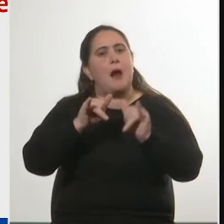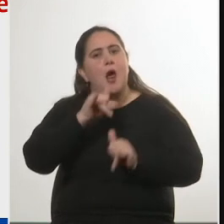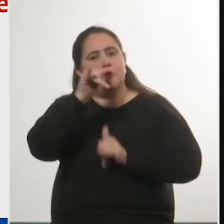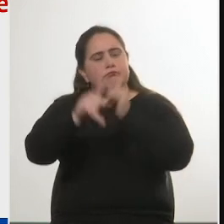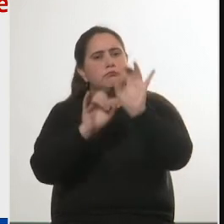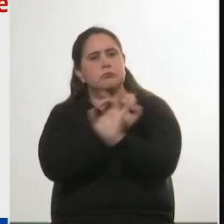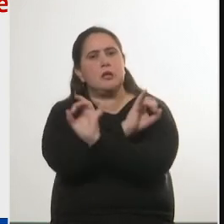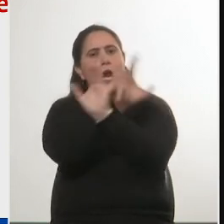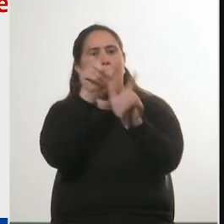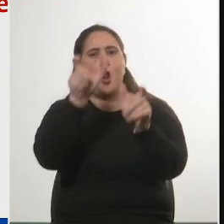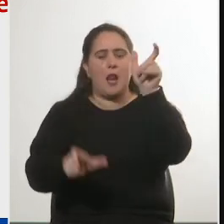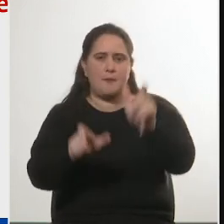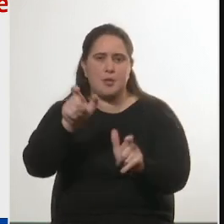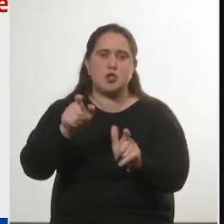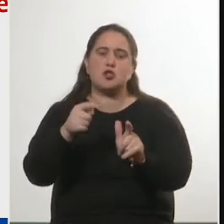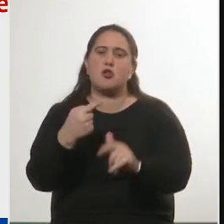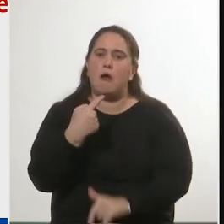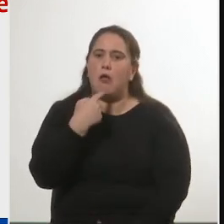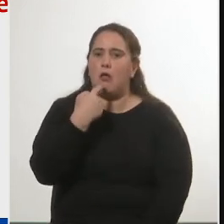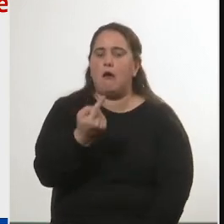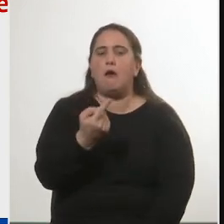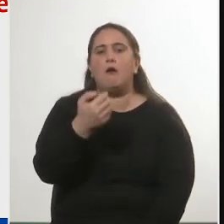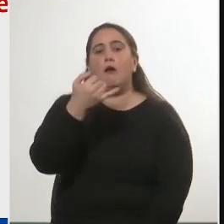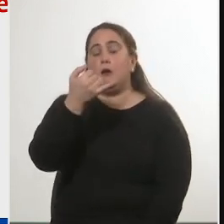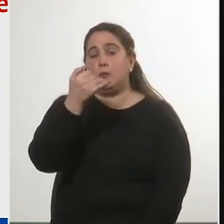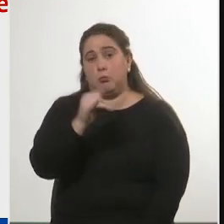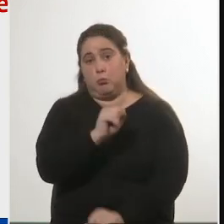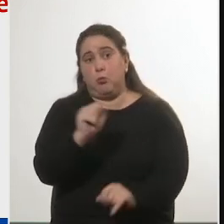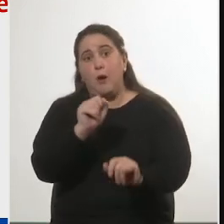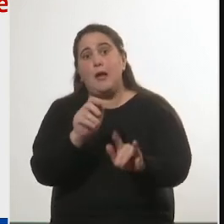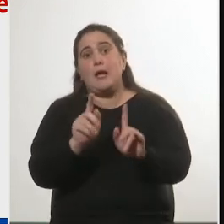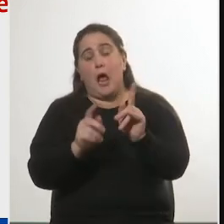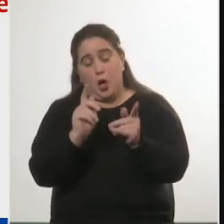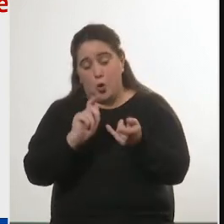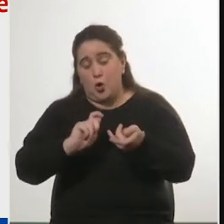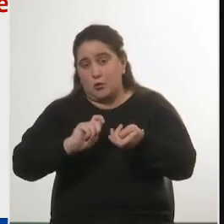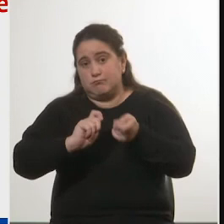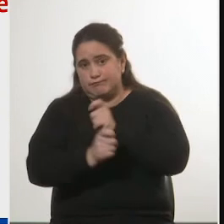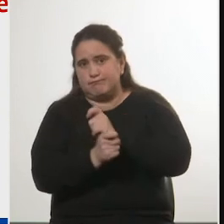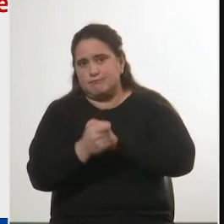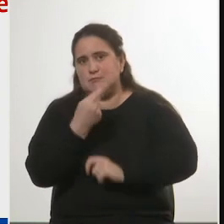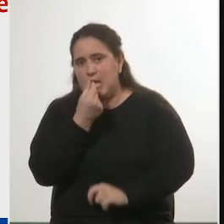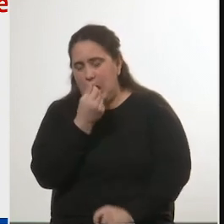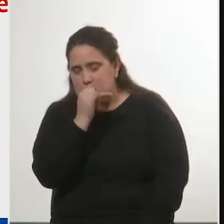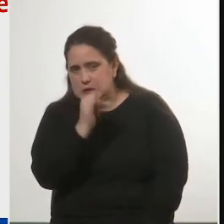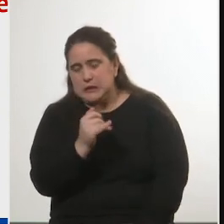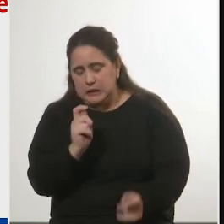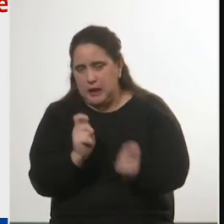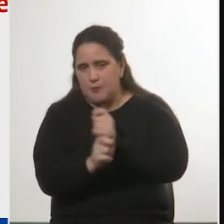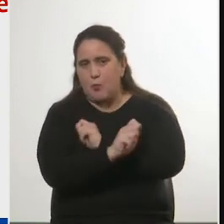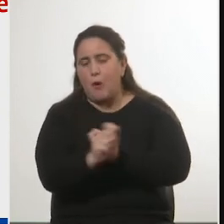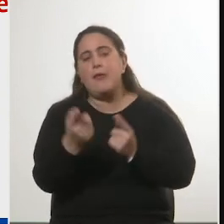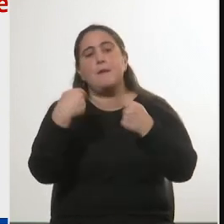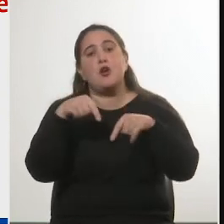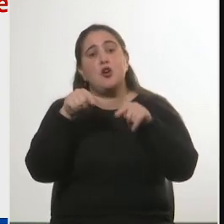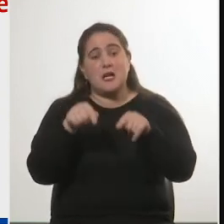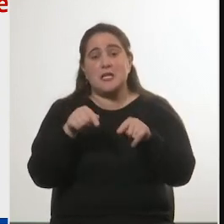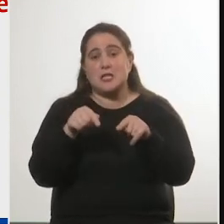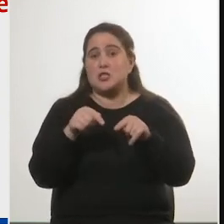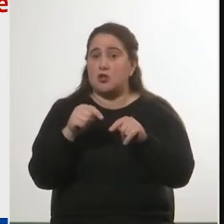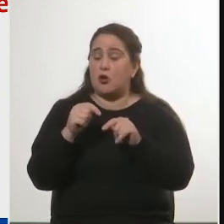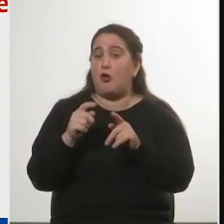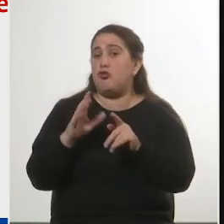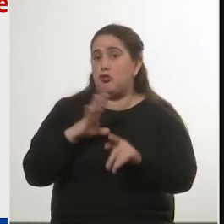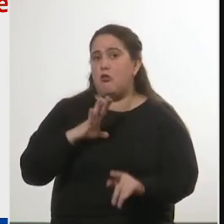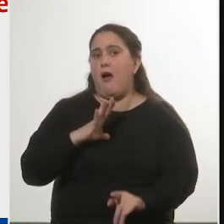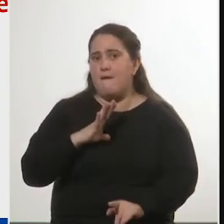la población, indicándose que si bien se pueden encontrar variaciones en el sabor del agua, la misma